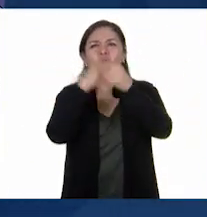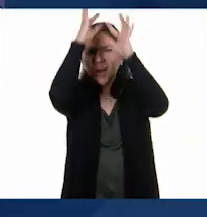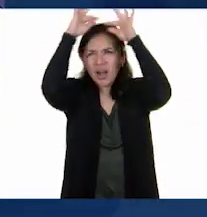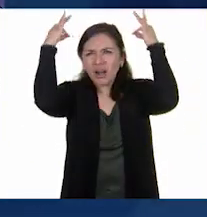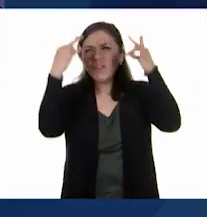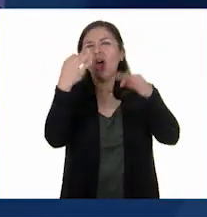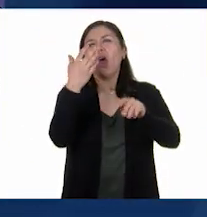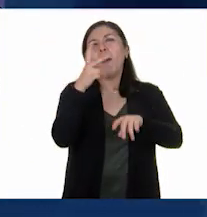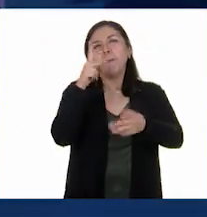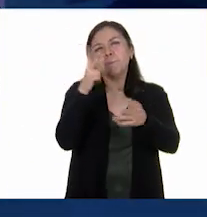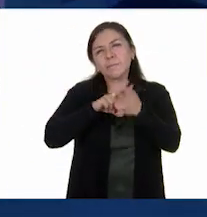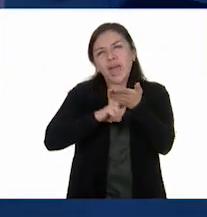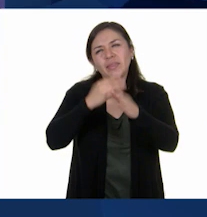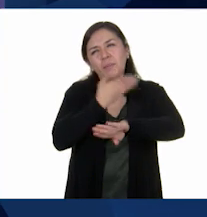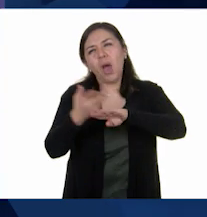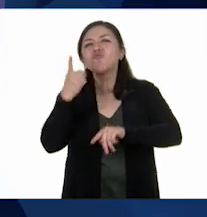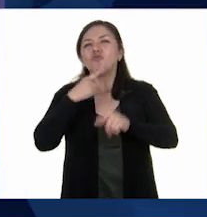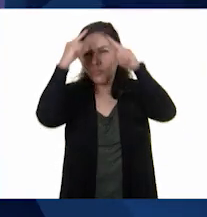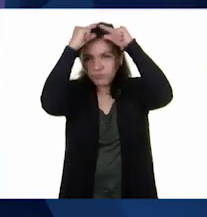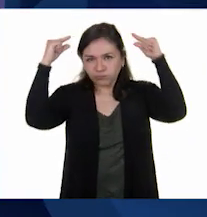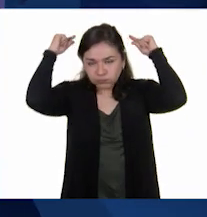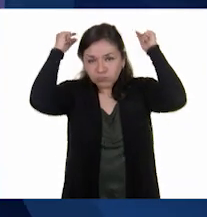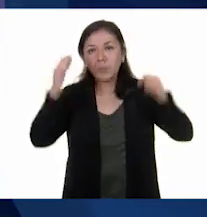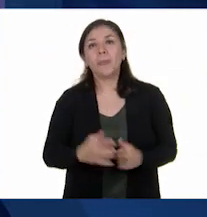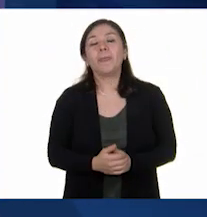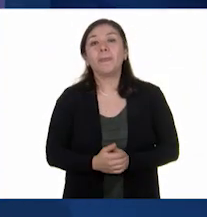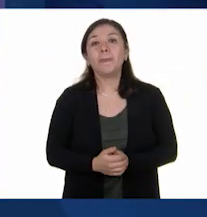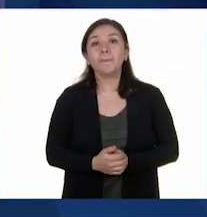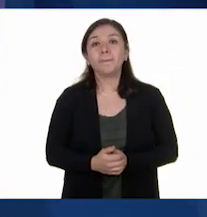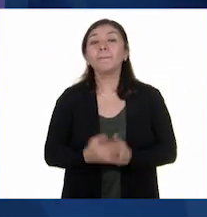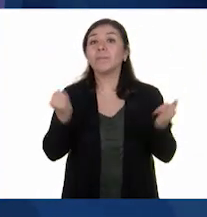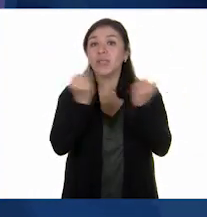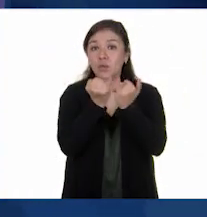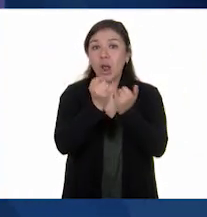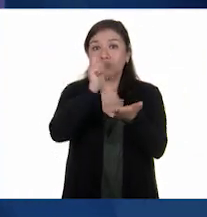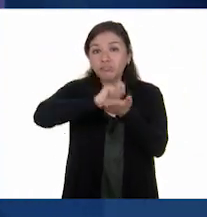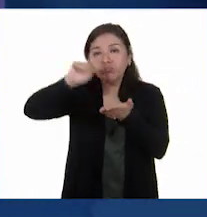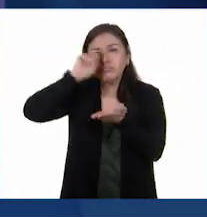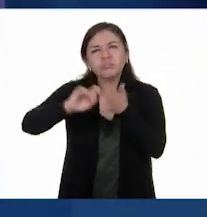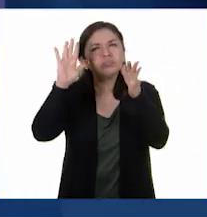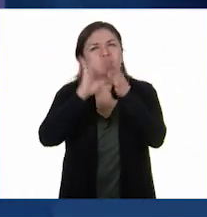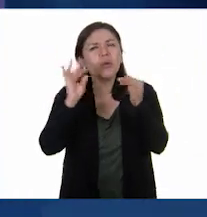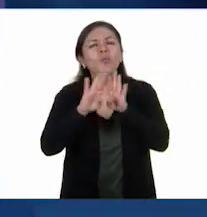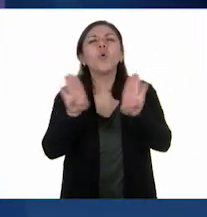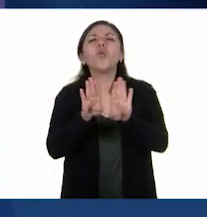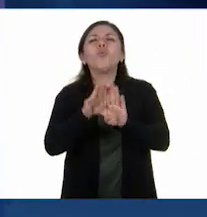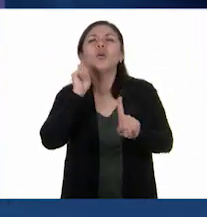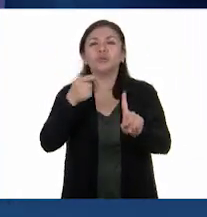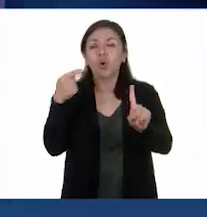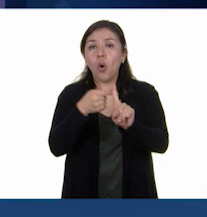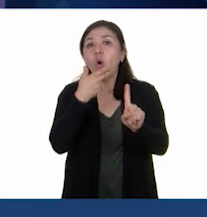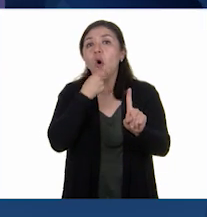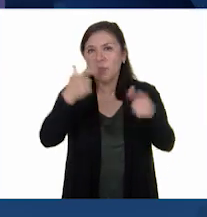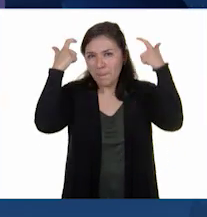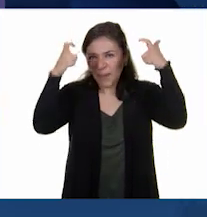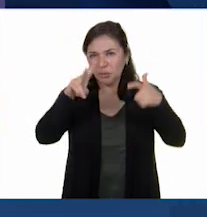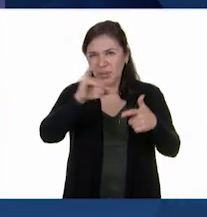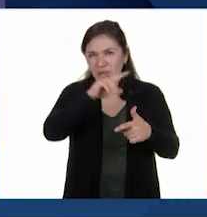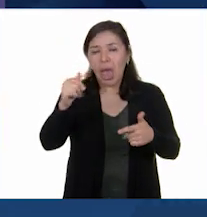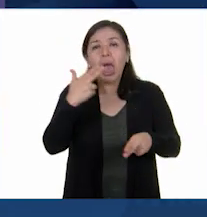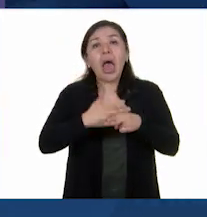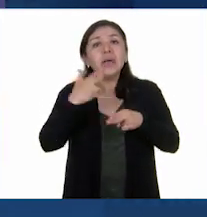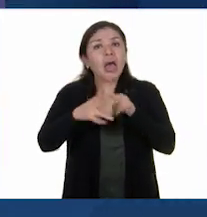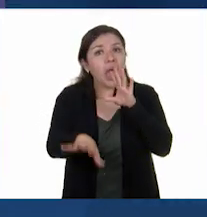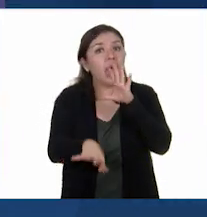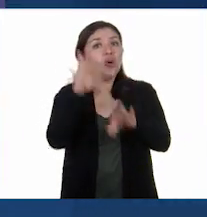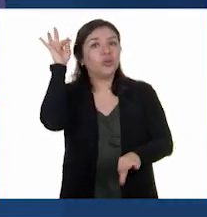unas cananas fajadas en cruz. A su vez, en el relato de Muñoz es descrito como Francisco Villa, hasta